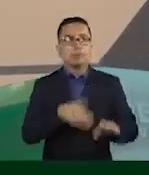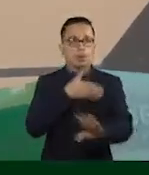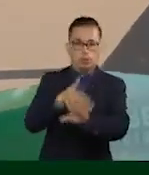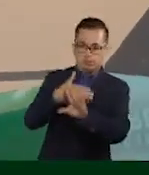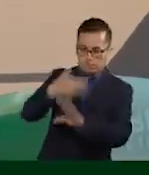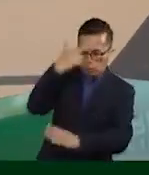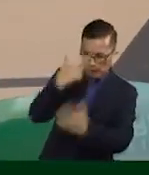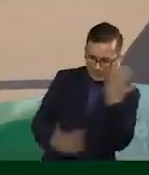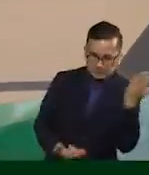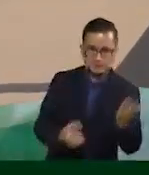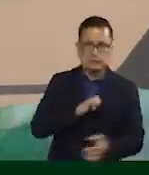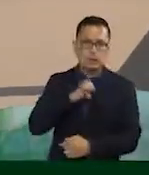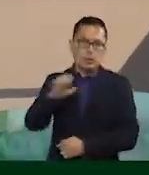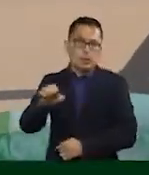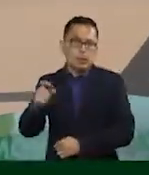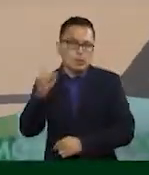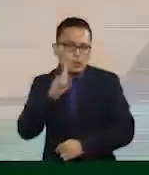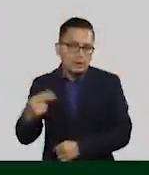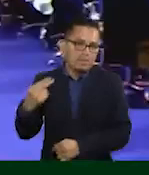o la brecha salarial.